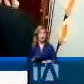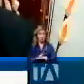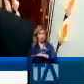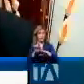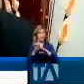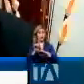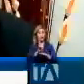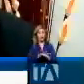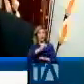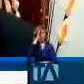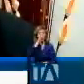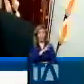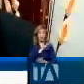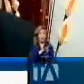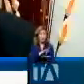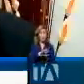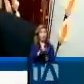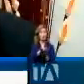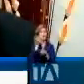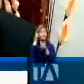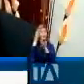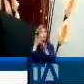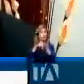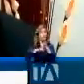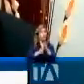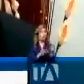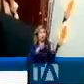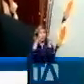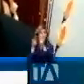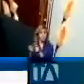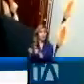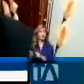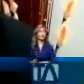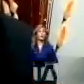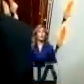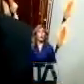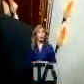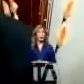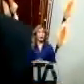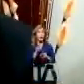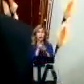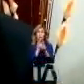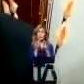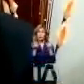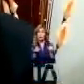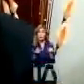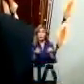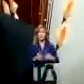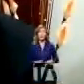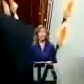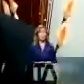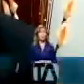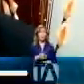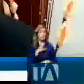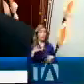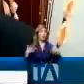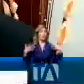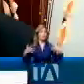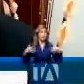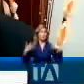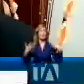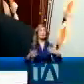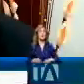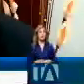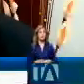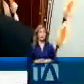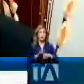Aviación Civil. Y esa información entregamos a la Contraloría General del Estado en su momento. Hoy tenemos ya un resultado y nos alegramos de un resultado